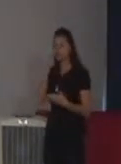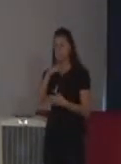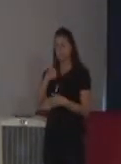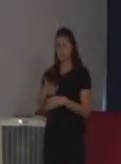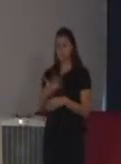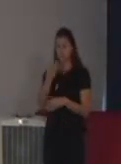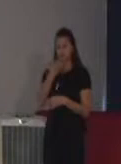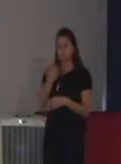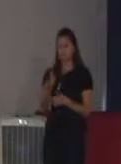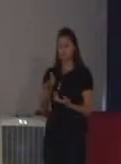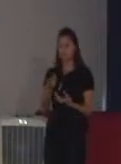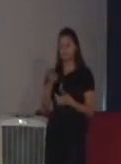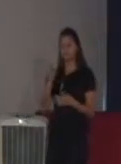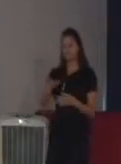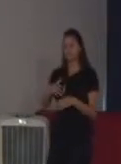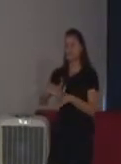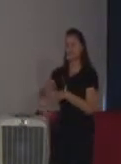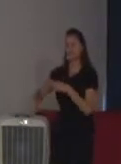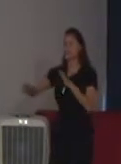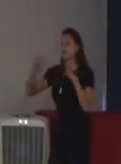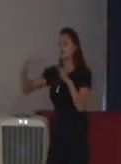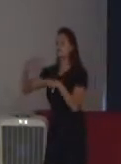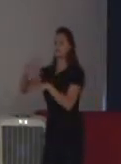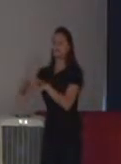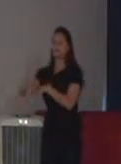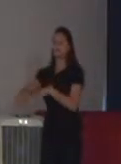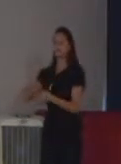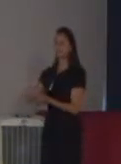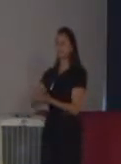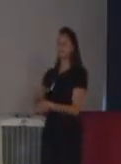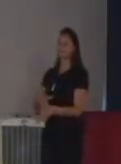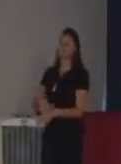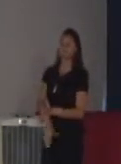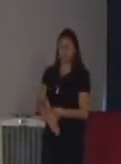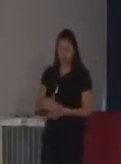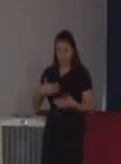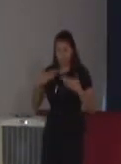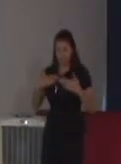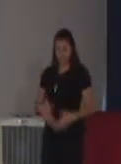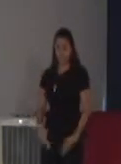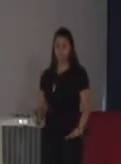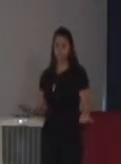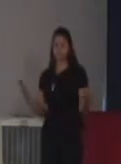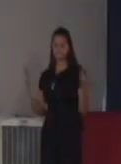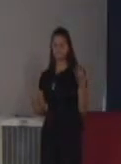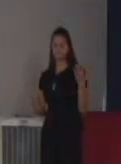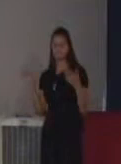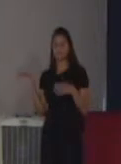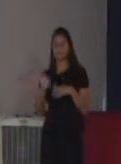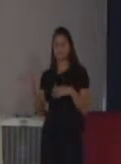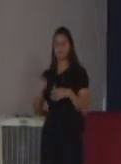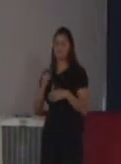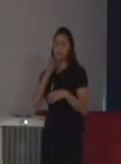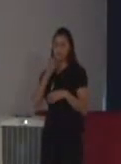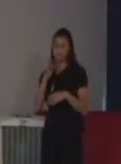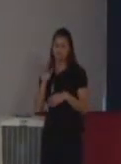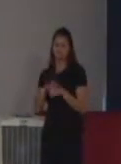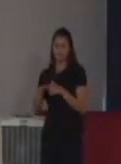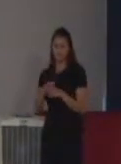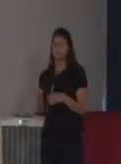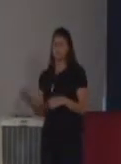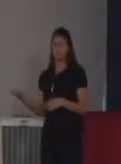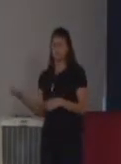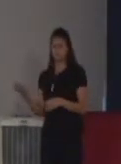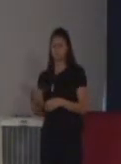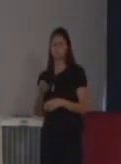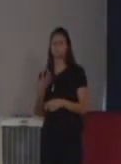tiempo, pues a una persona le ha ocasionado una discapacidad permanente. O en un caso, digamos, en casos constantes como